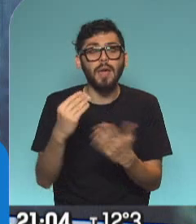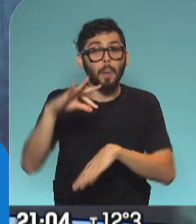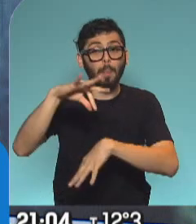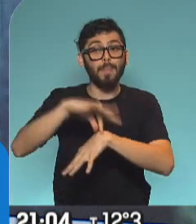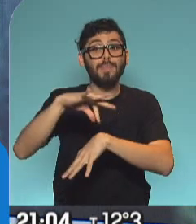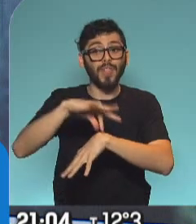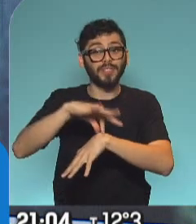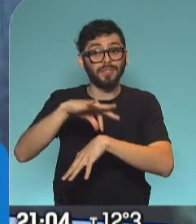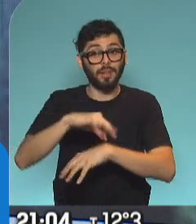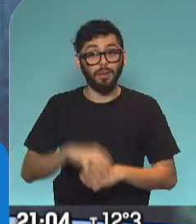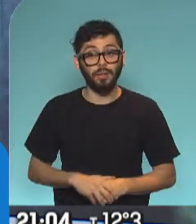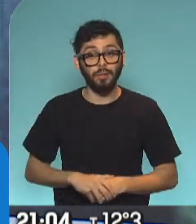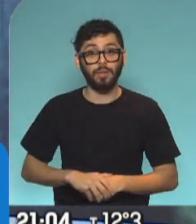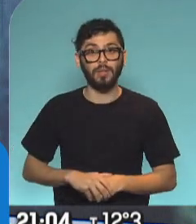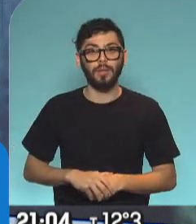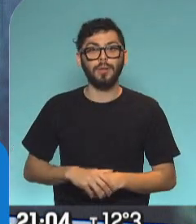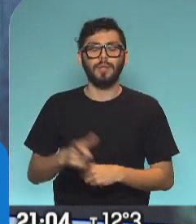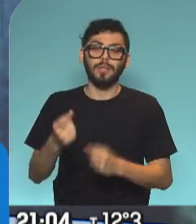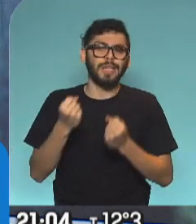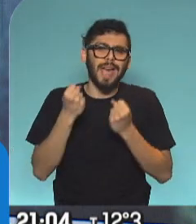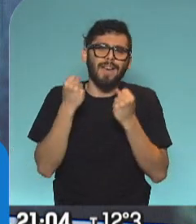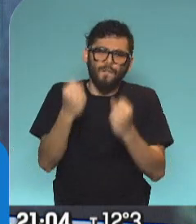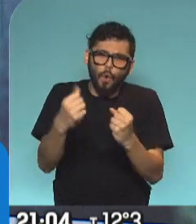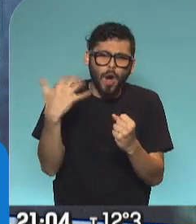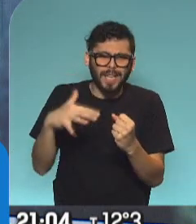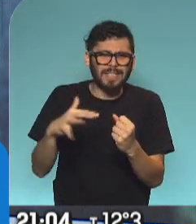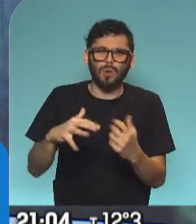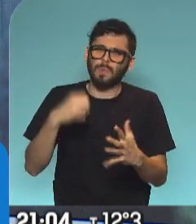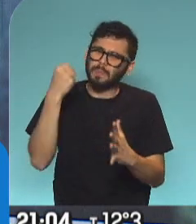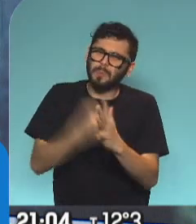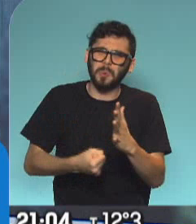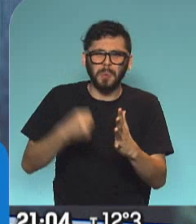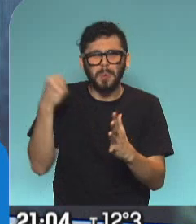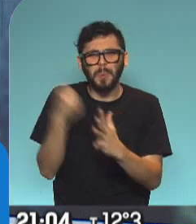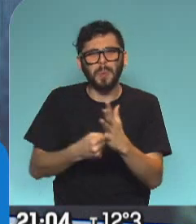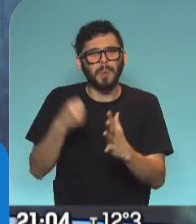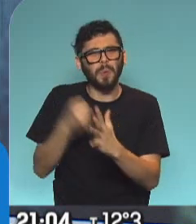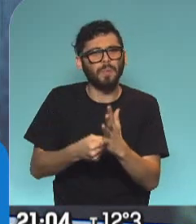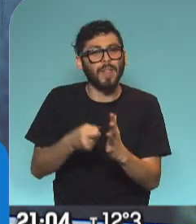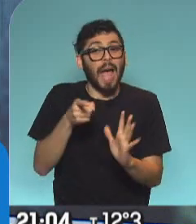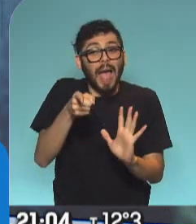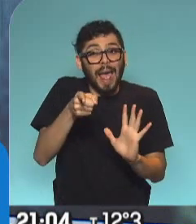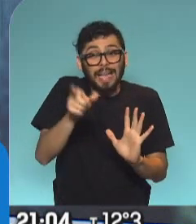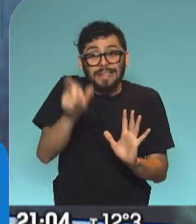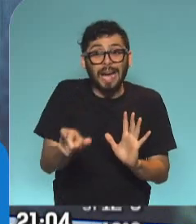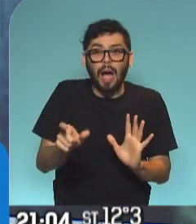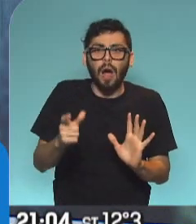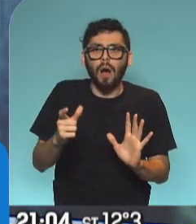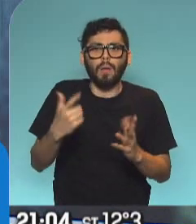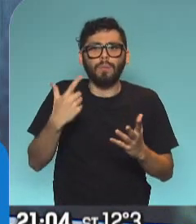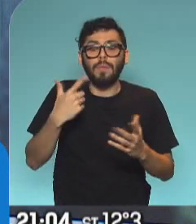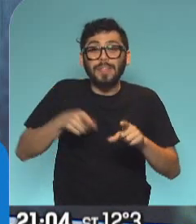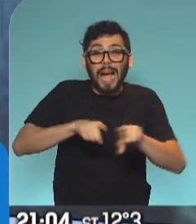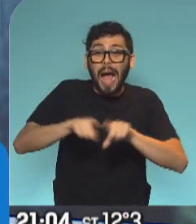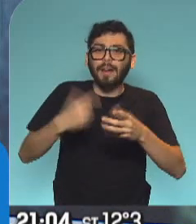medicina, con mucho esfuerzo, con mucho sacrificio, no diciendo nunca durante la